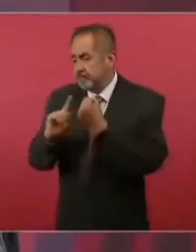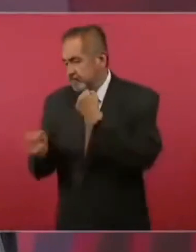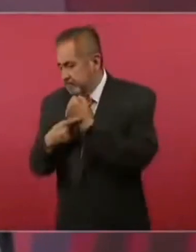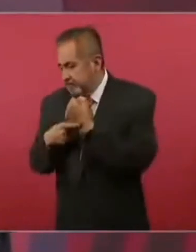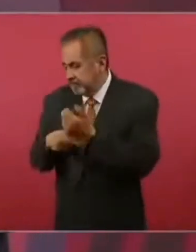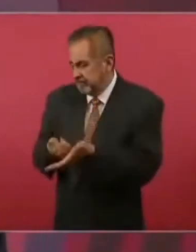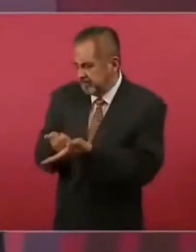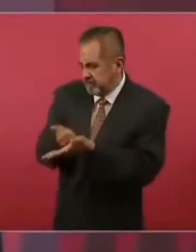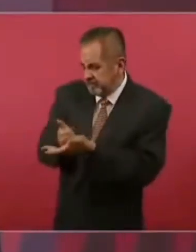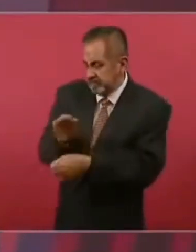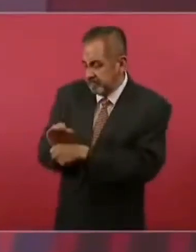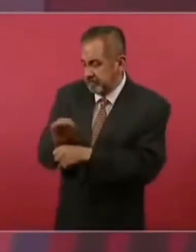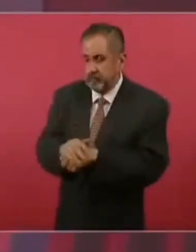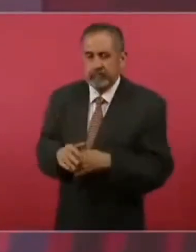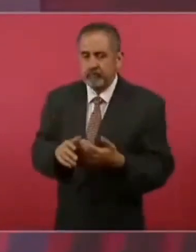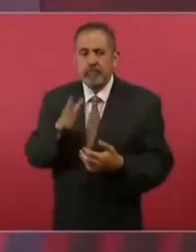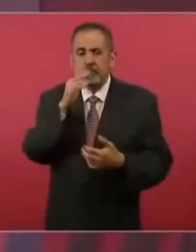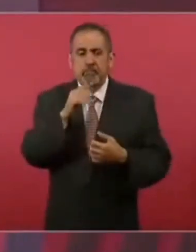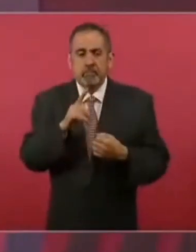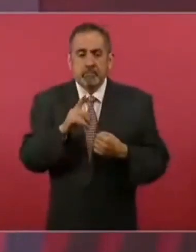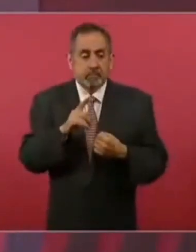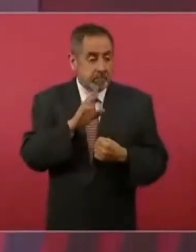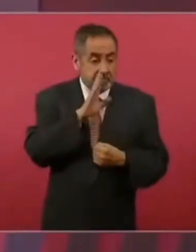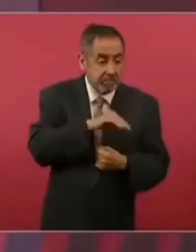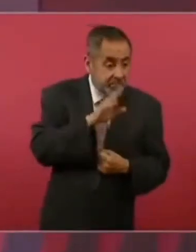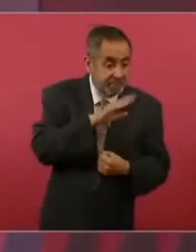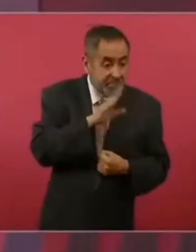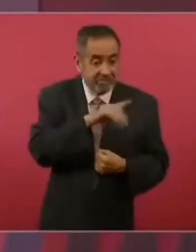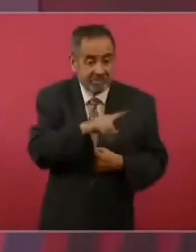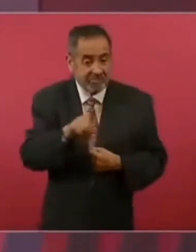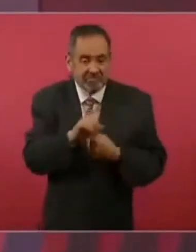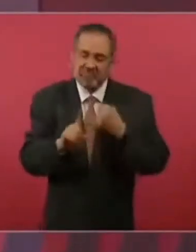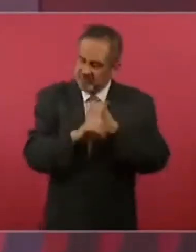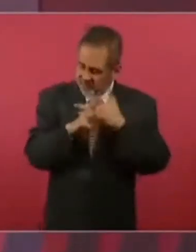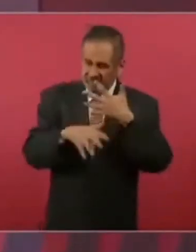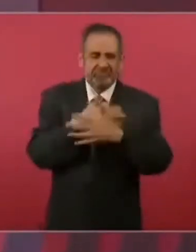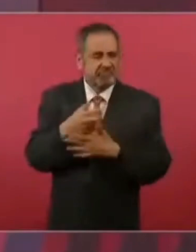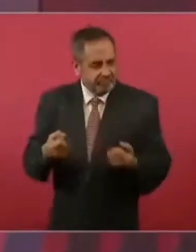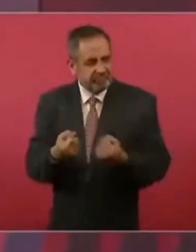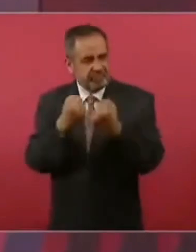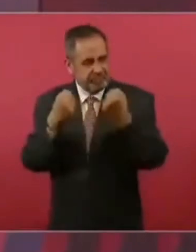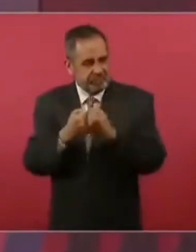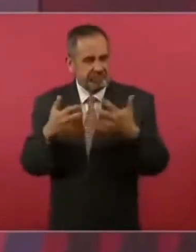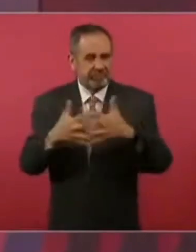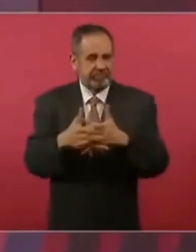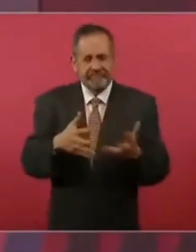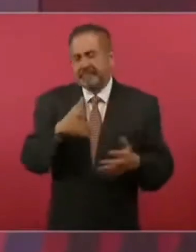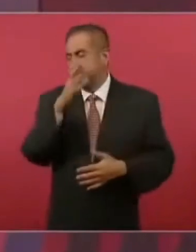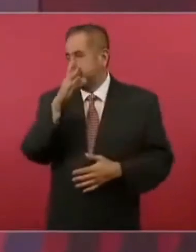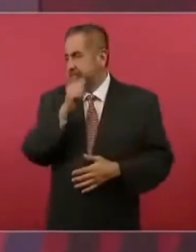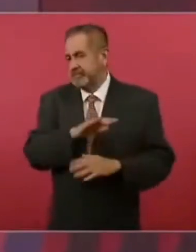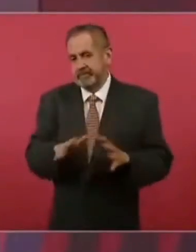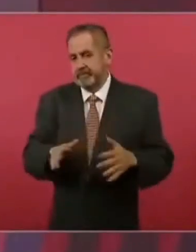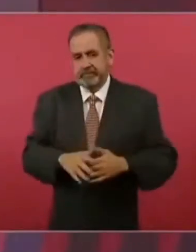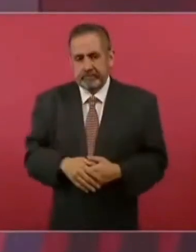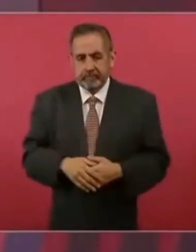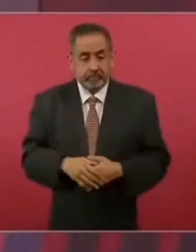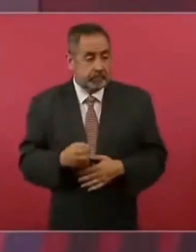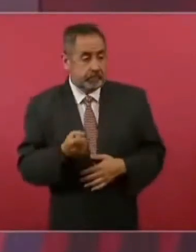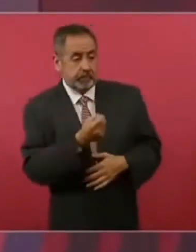porque no se puede enfrentar la violencia con la violencia. Todavía hay quienes quieren que